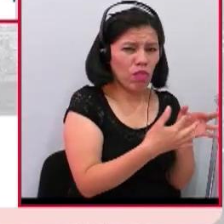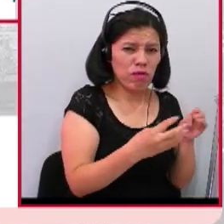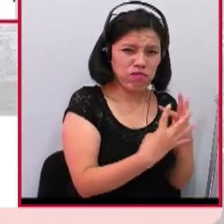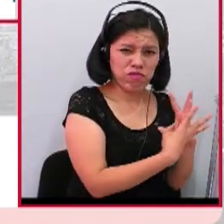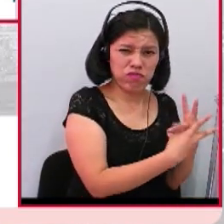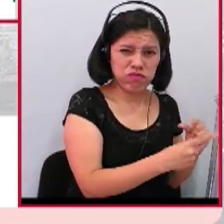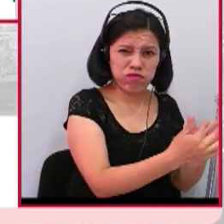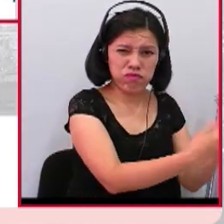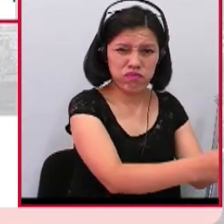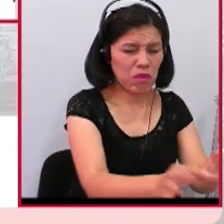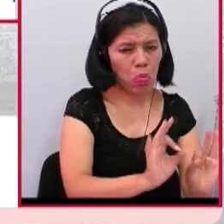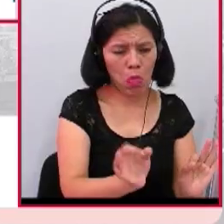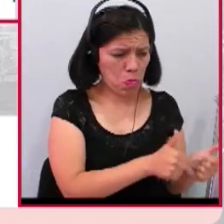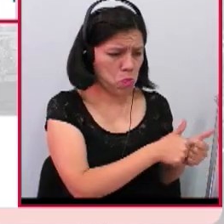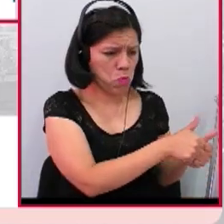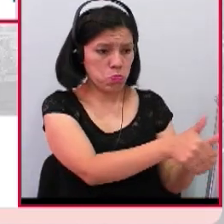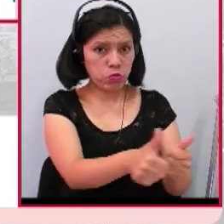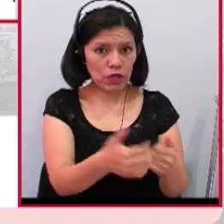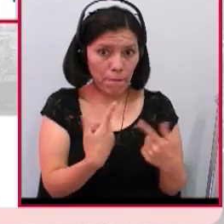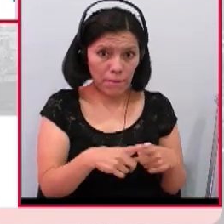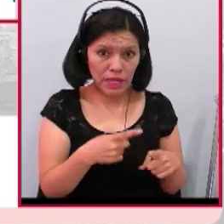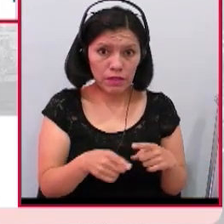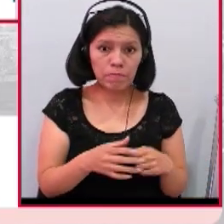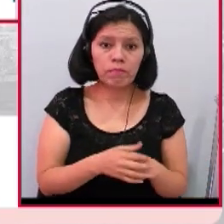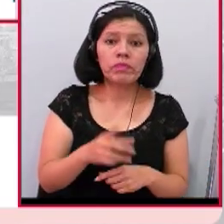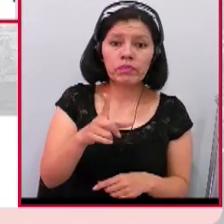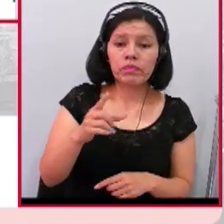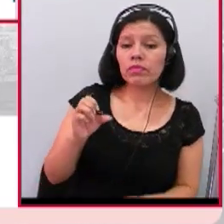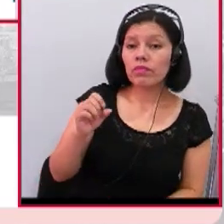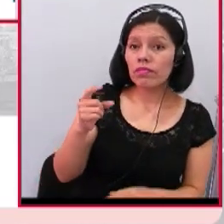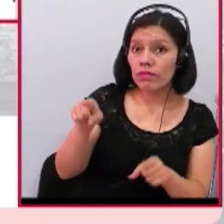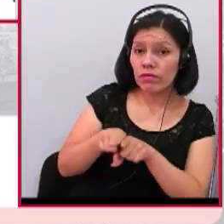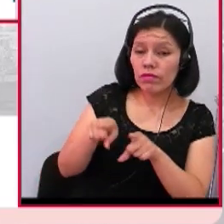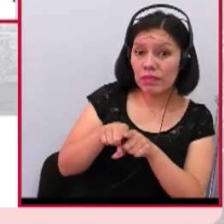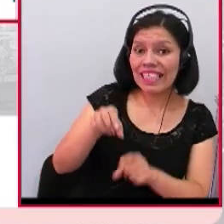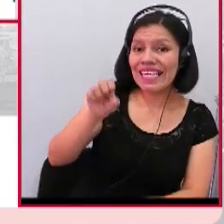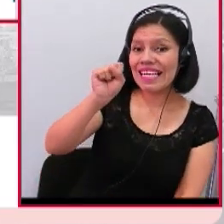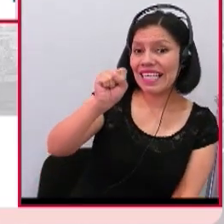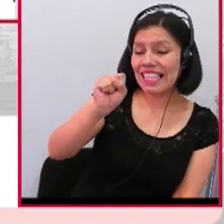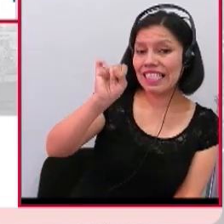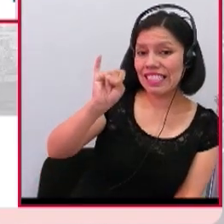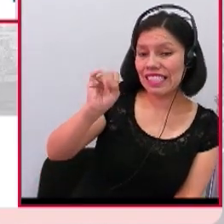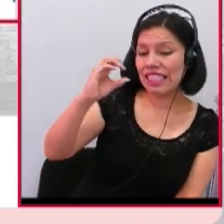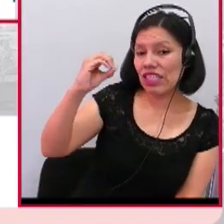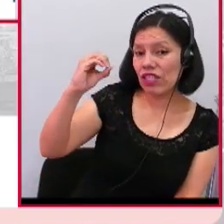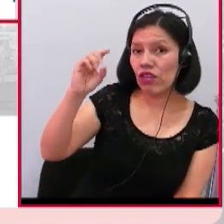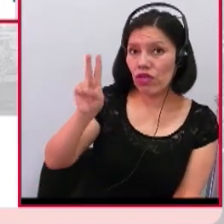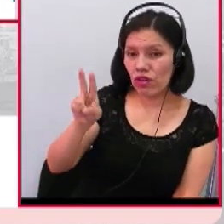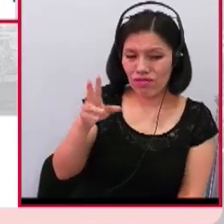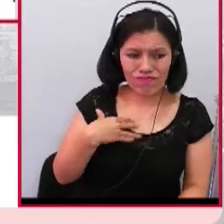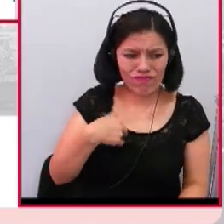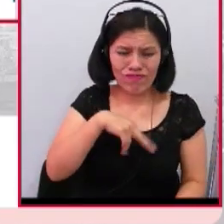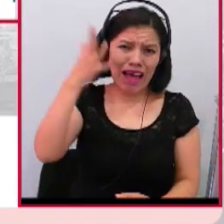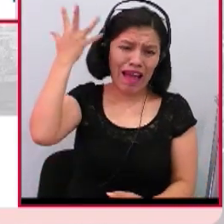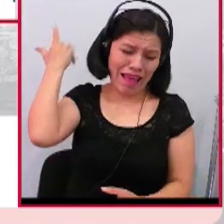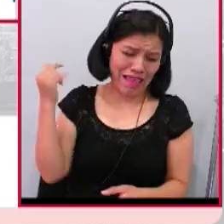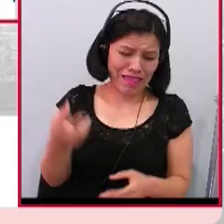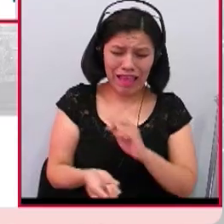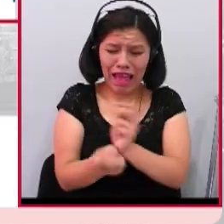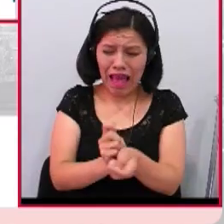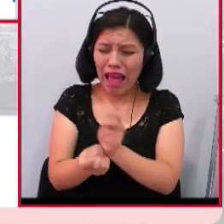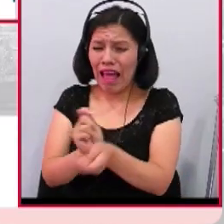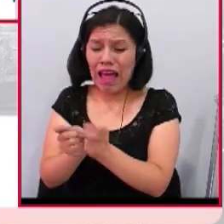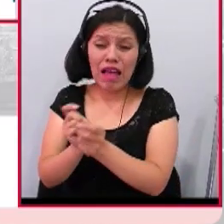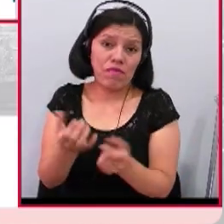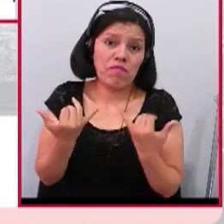verificación de la sílica, no lo hacíamos, ahora lo hacemos semanalmente. Hay un metalurgista con becarios y algunas personas que normalmente lo están haciendo